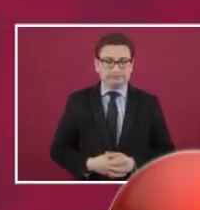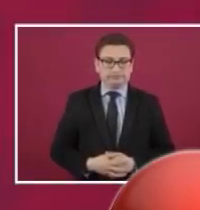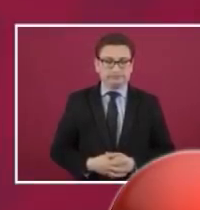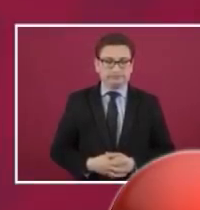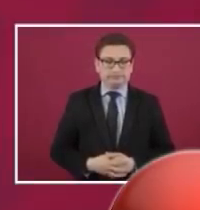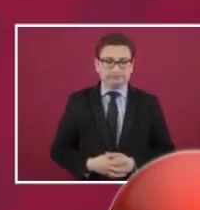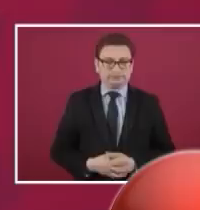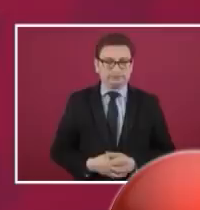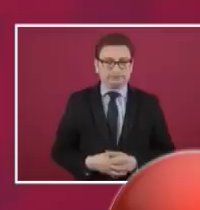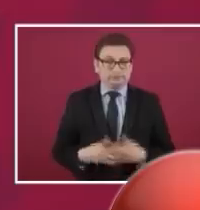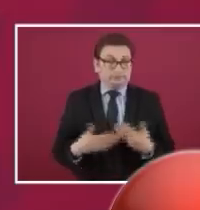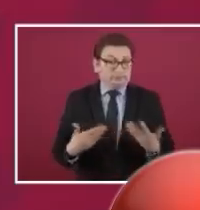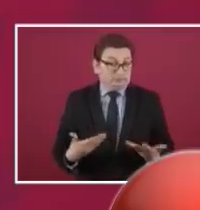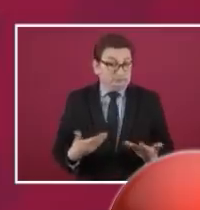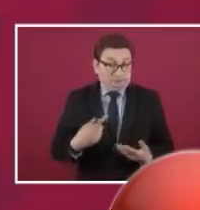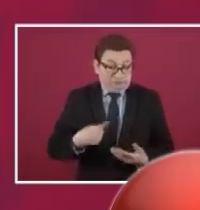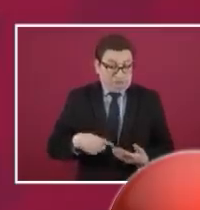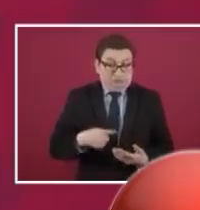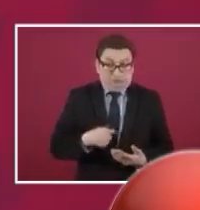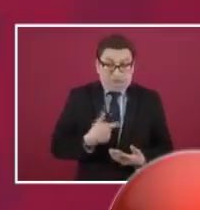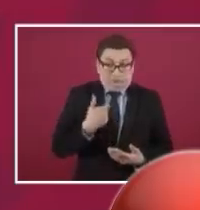tenemos buena recaudación.